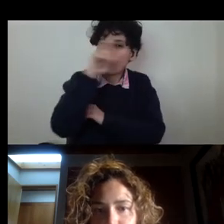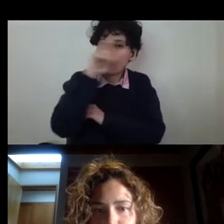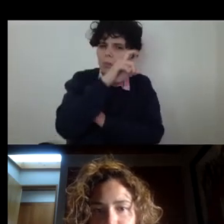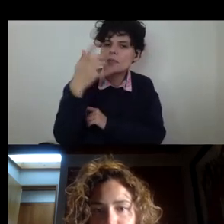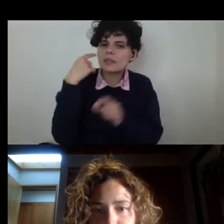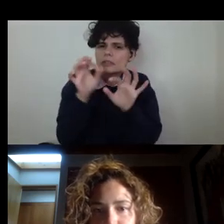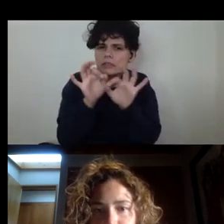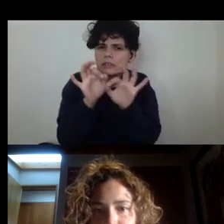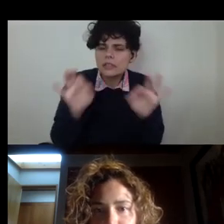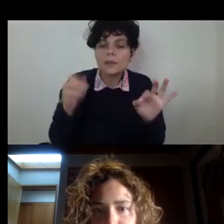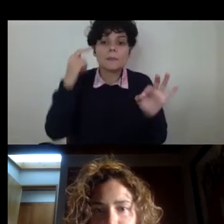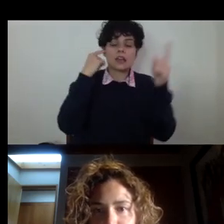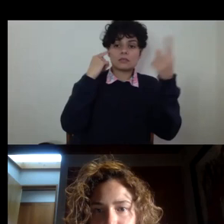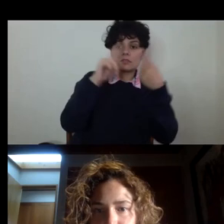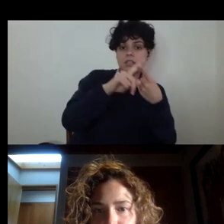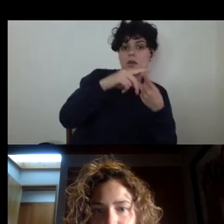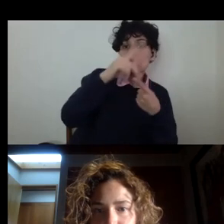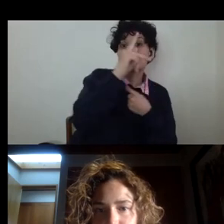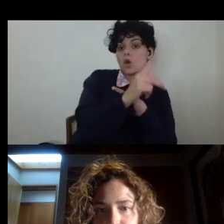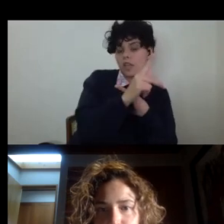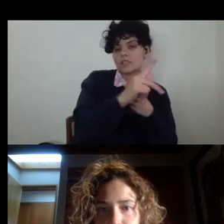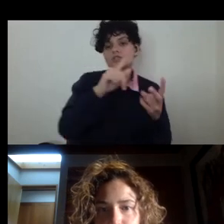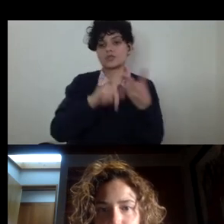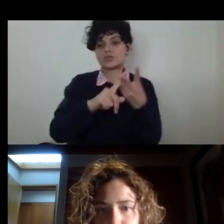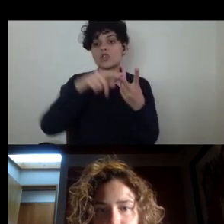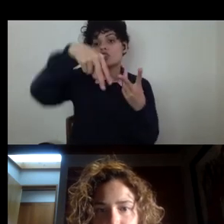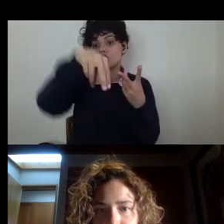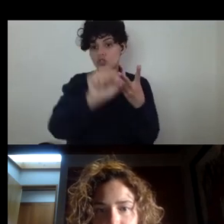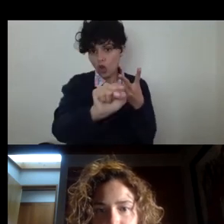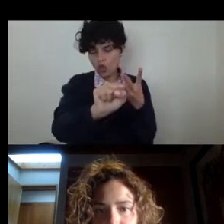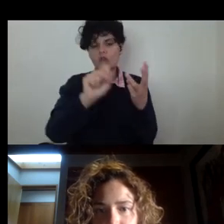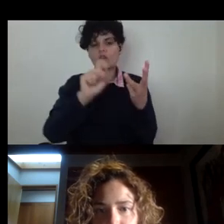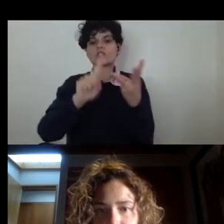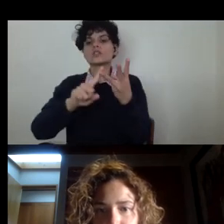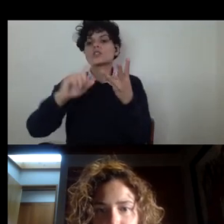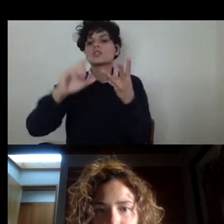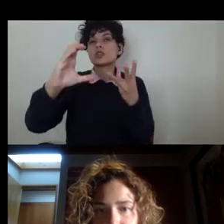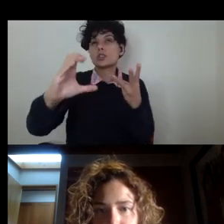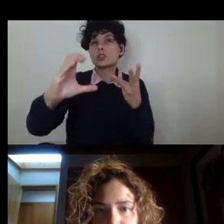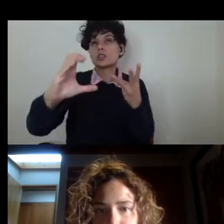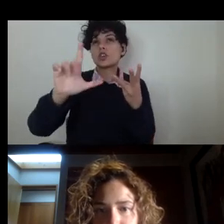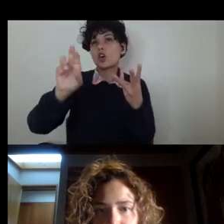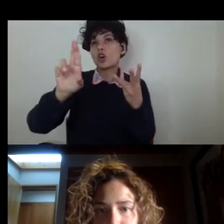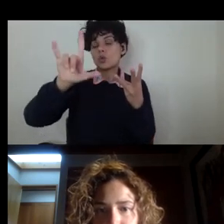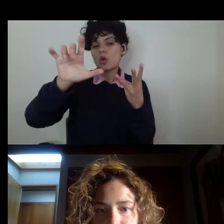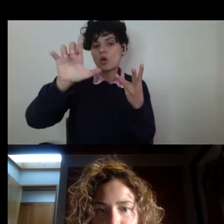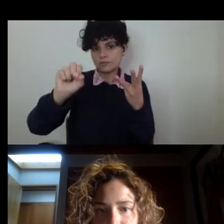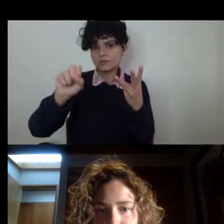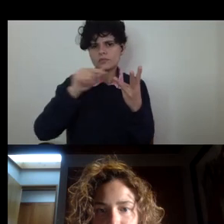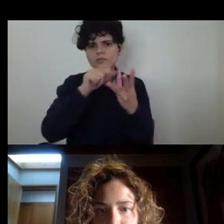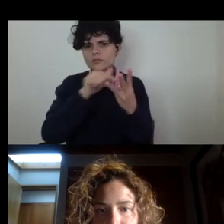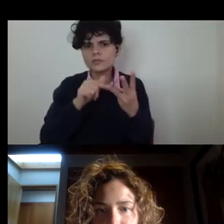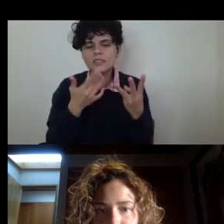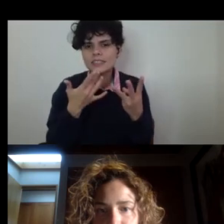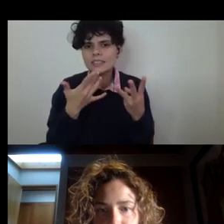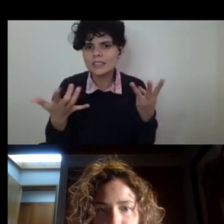potasio, considera las contribuciones del sodio y del cloruro con sus respectivas permeabilidades. Pero en ambas expresiones